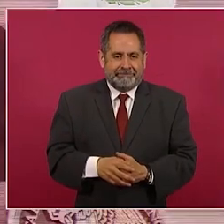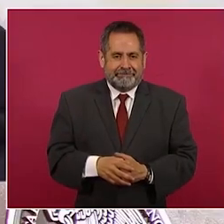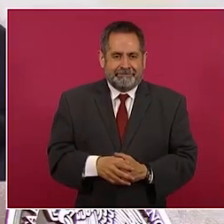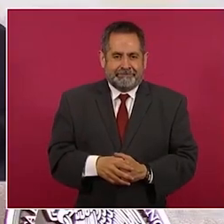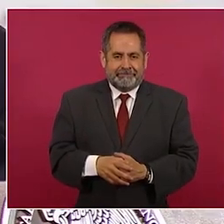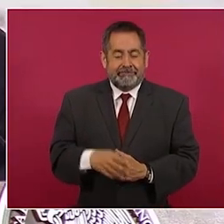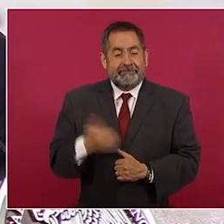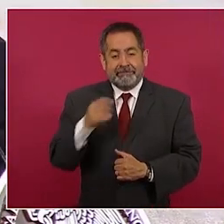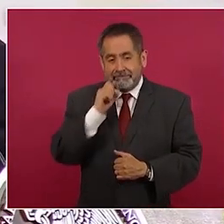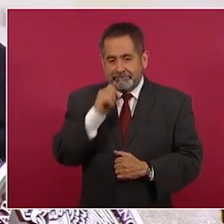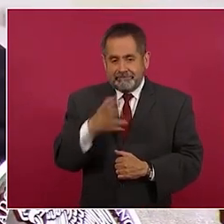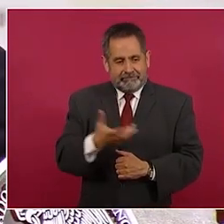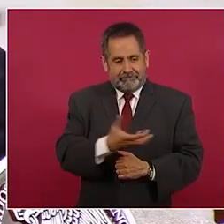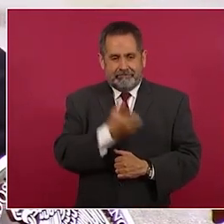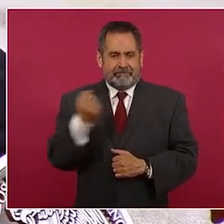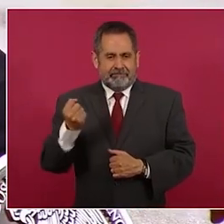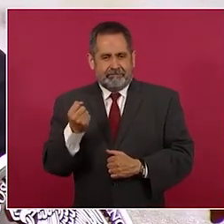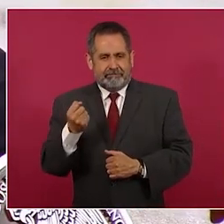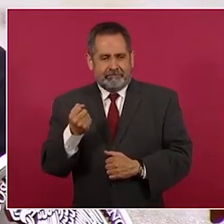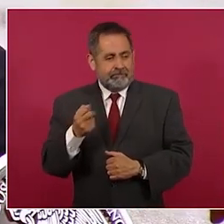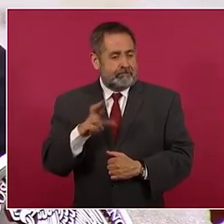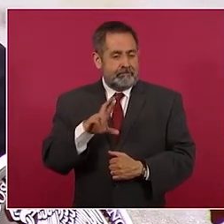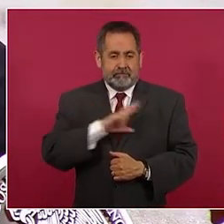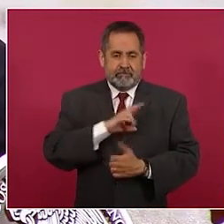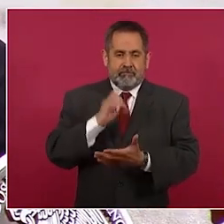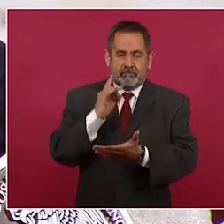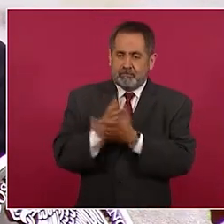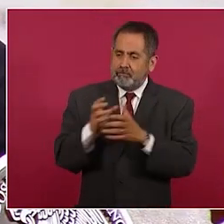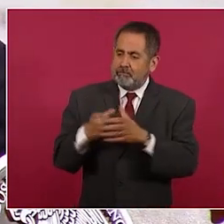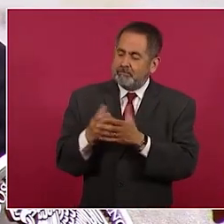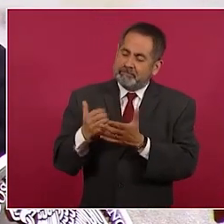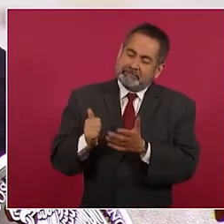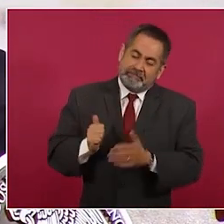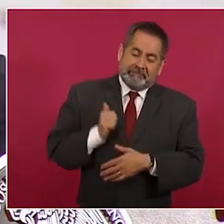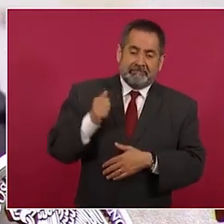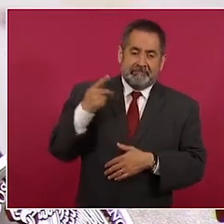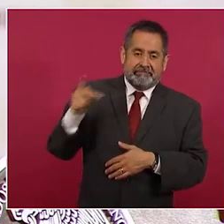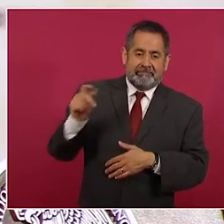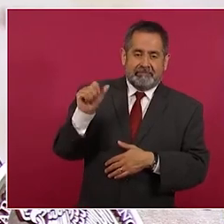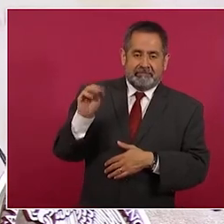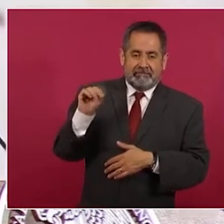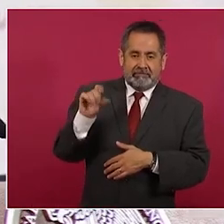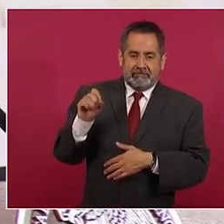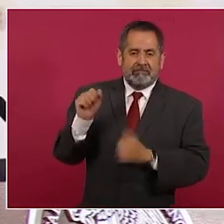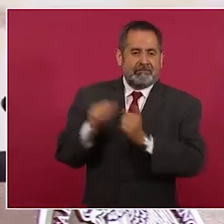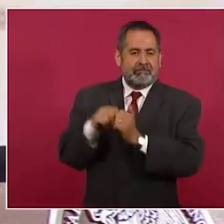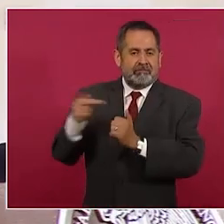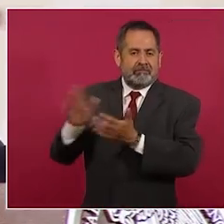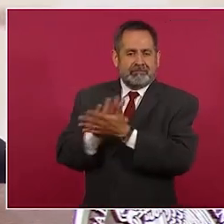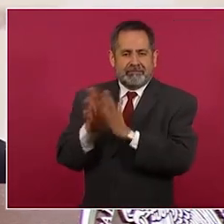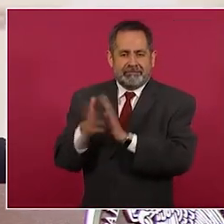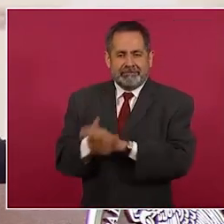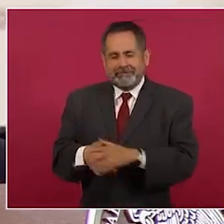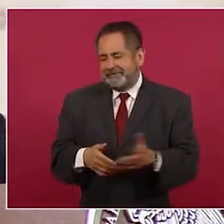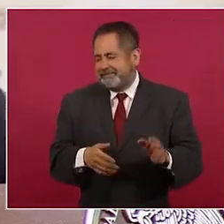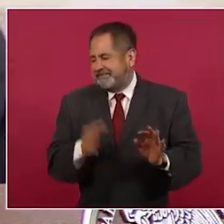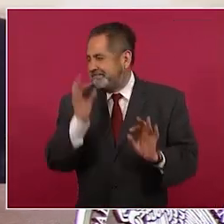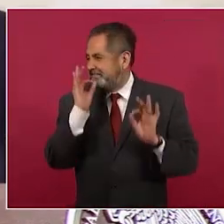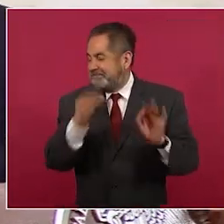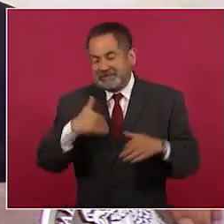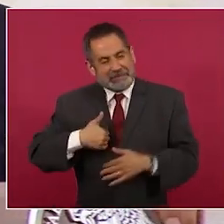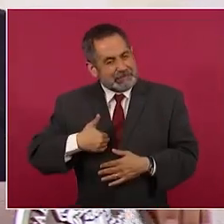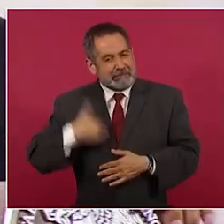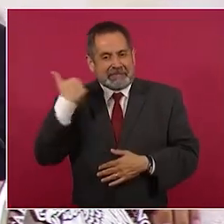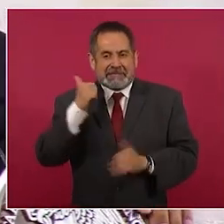y lo privatizaron para ganancia exclusiva de López Obrador y sus cómplices. Me rayé.